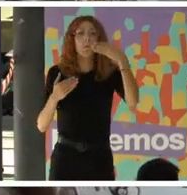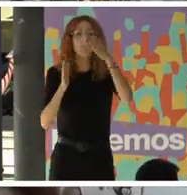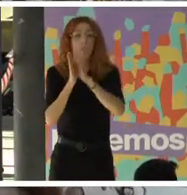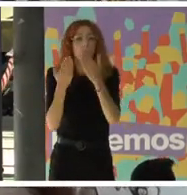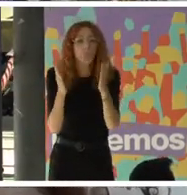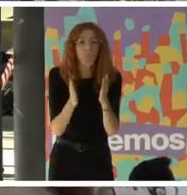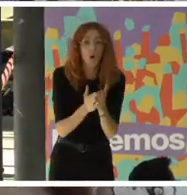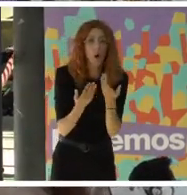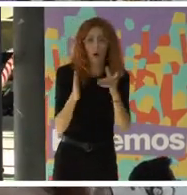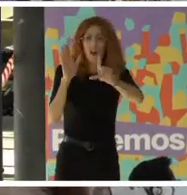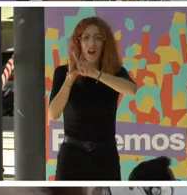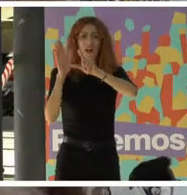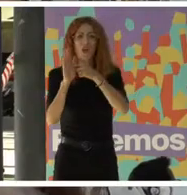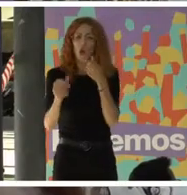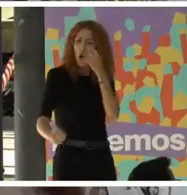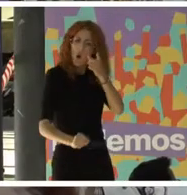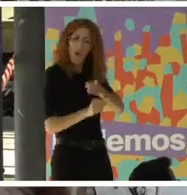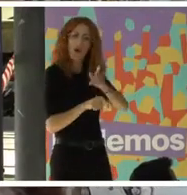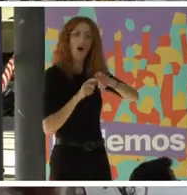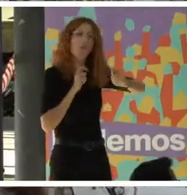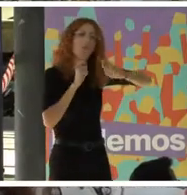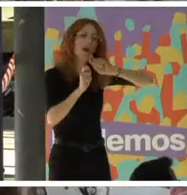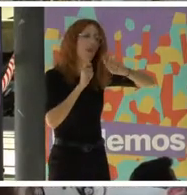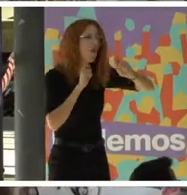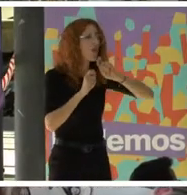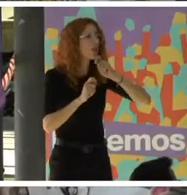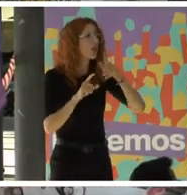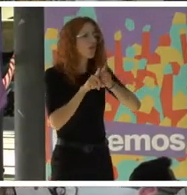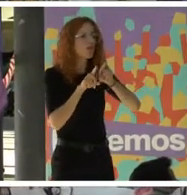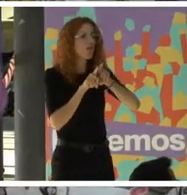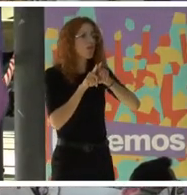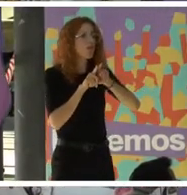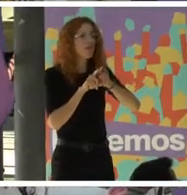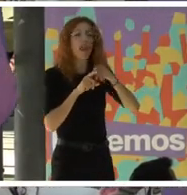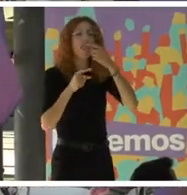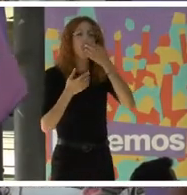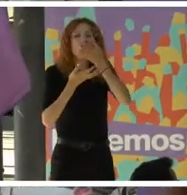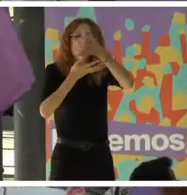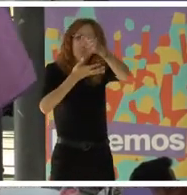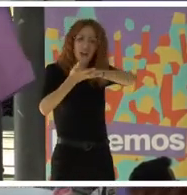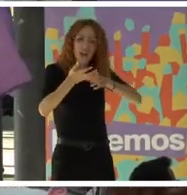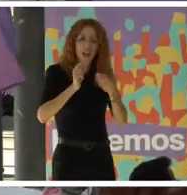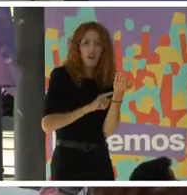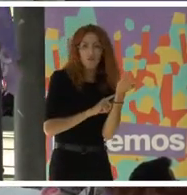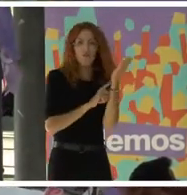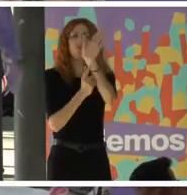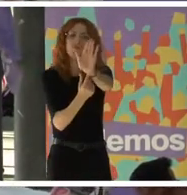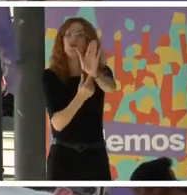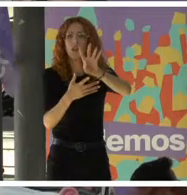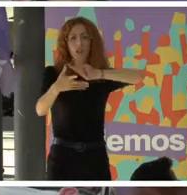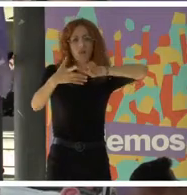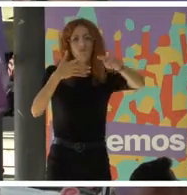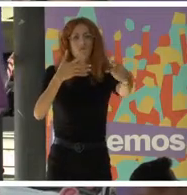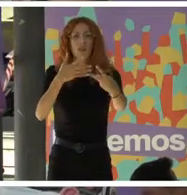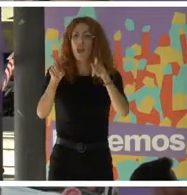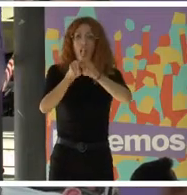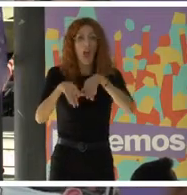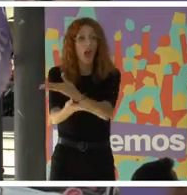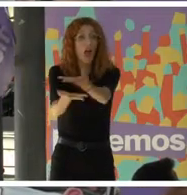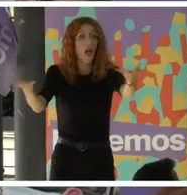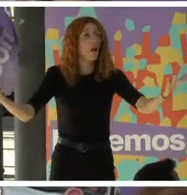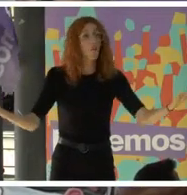legislación ambiciosa que obligue a los grandes periodistas a poner sus declaraciones de bienes encima de la mesa, exactamente igual que hacemos